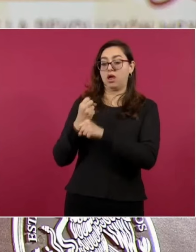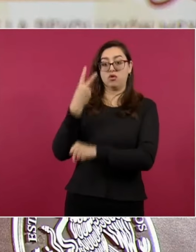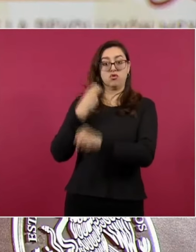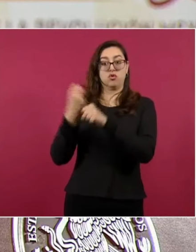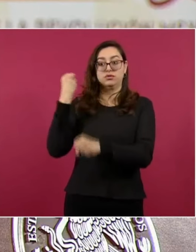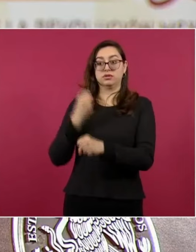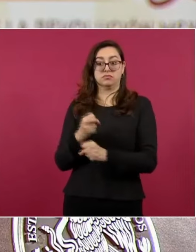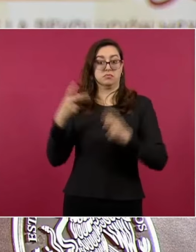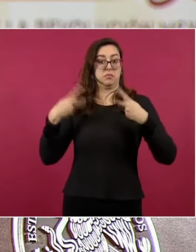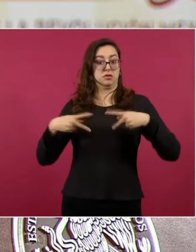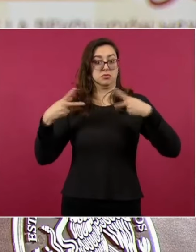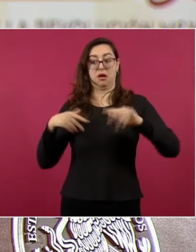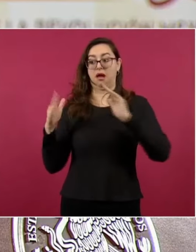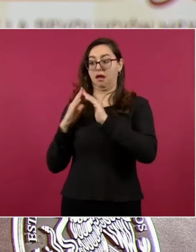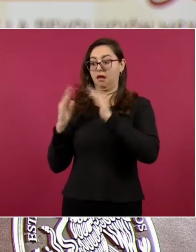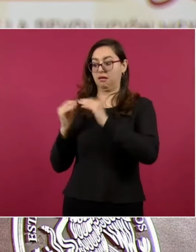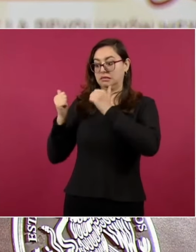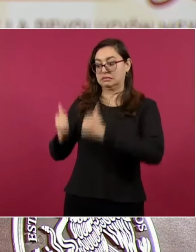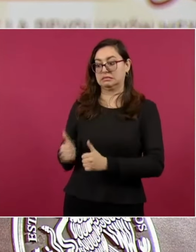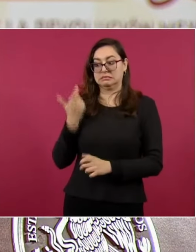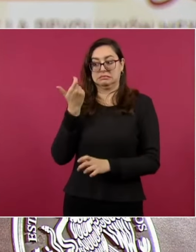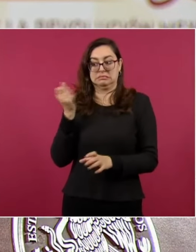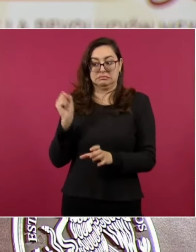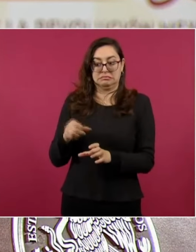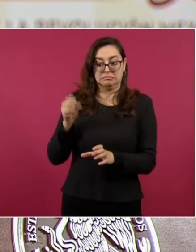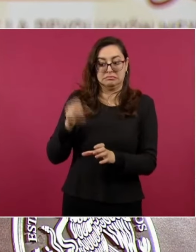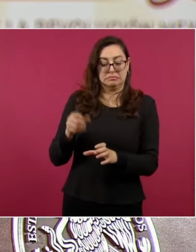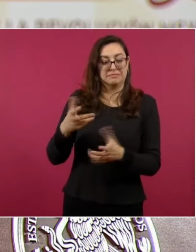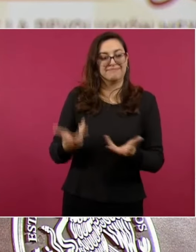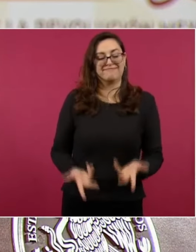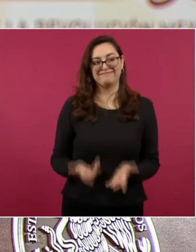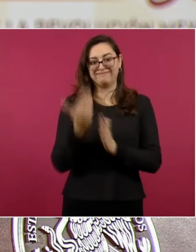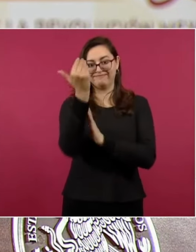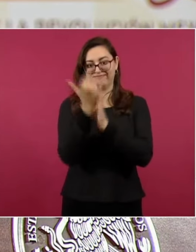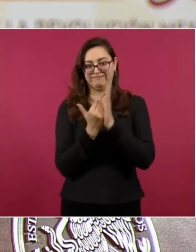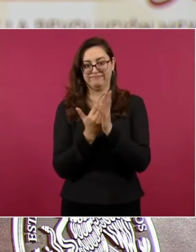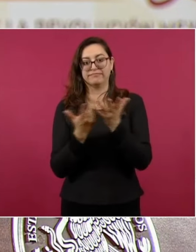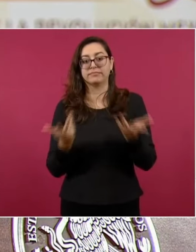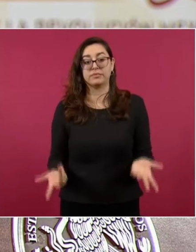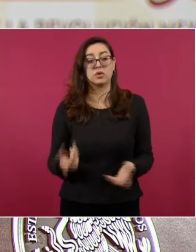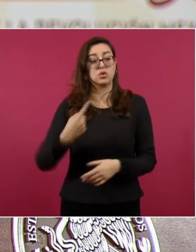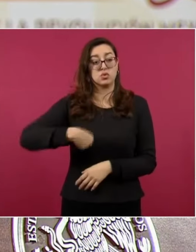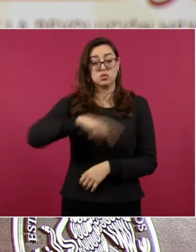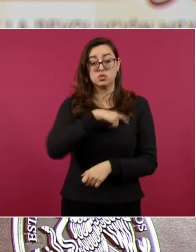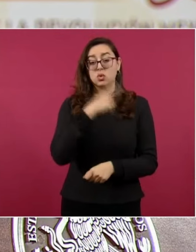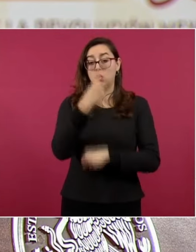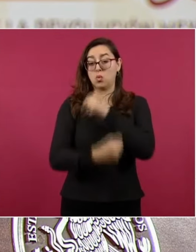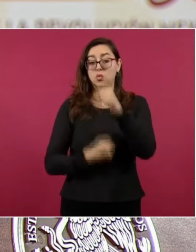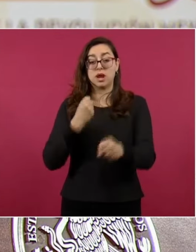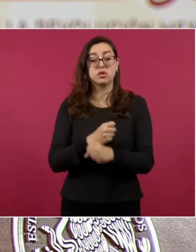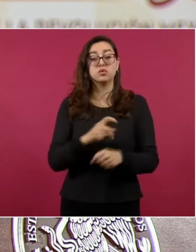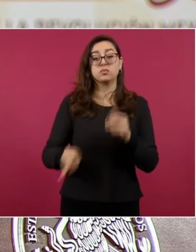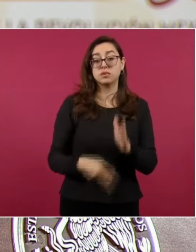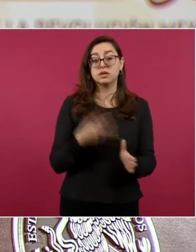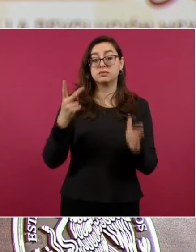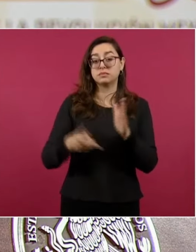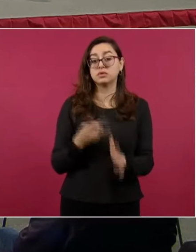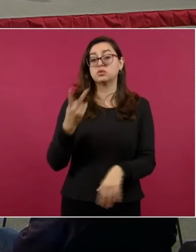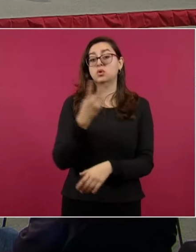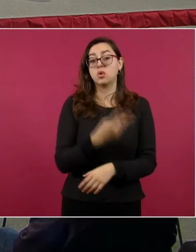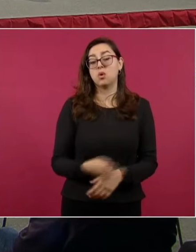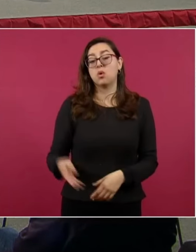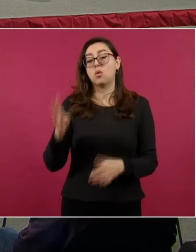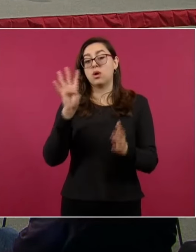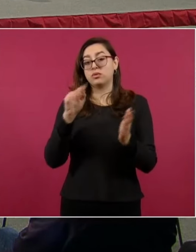Cruz Roja ofrece al año a nivel nacional más de 4 millones de atenciones médicas y más de 1,098,000 servicios